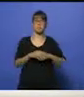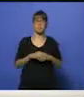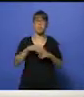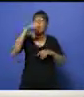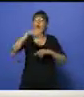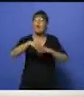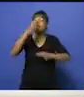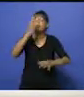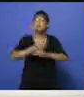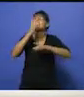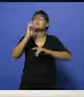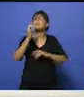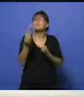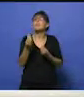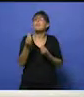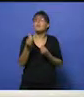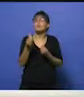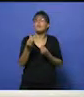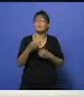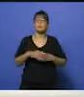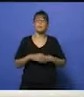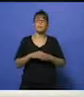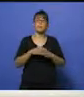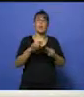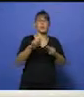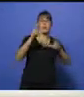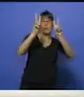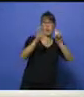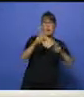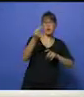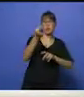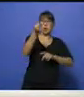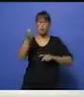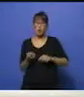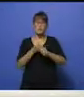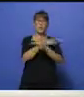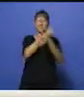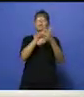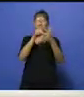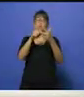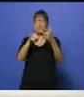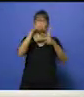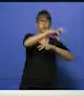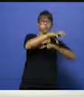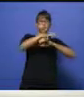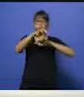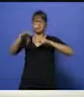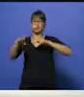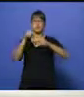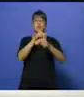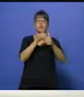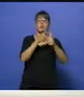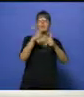en particular, damos una mirada a la realidad económica de obras de tres localidades. Vamos a comenzar la charla con